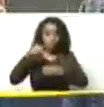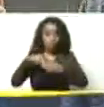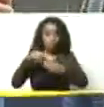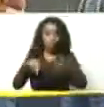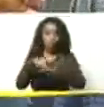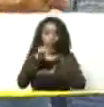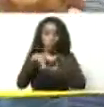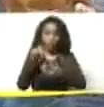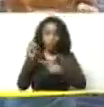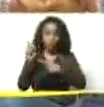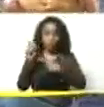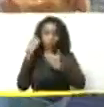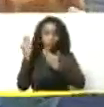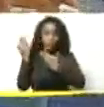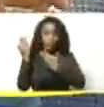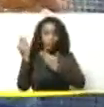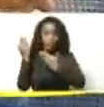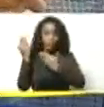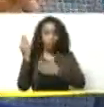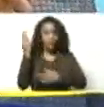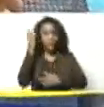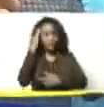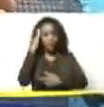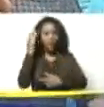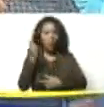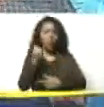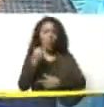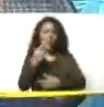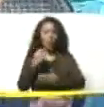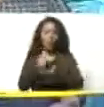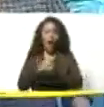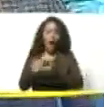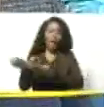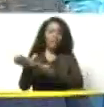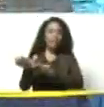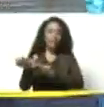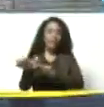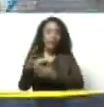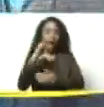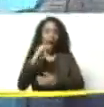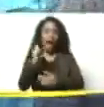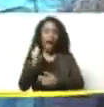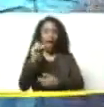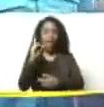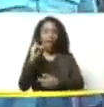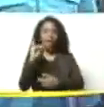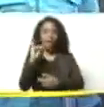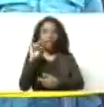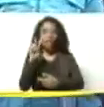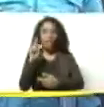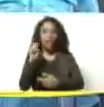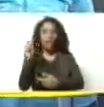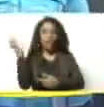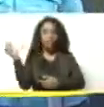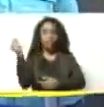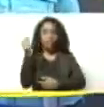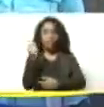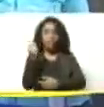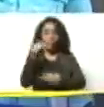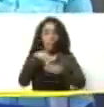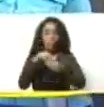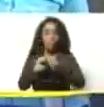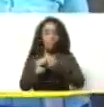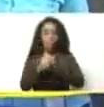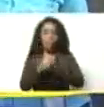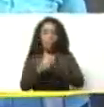cuando laura william sabes cuánto gastaba por cadivi el estado en traer semillas de papa